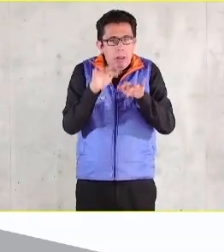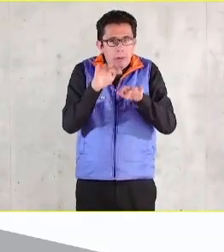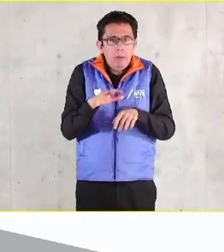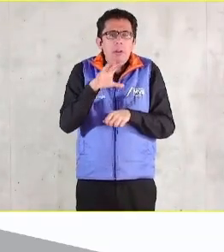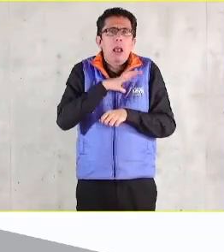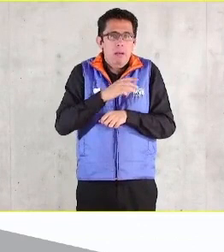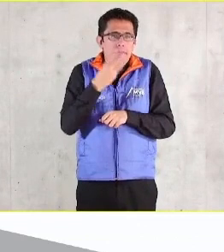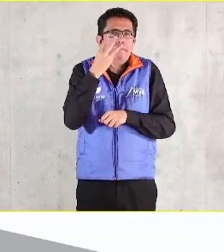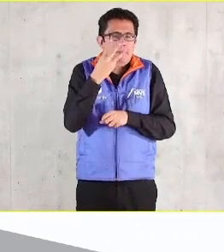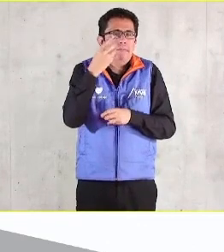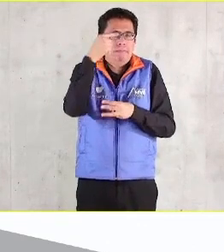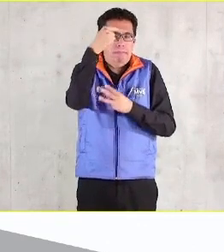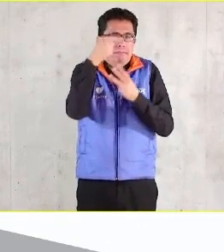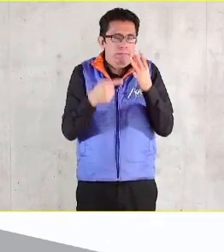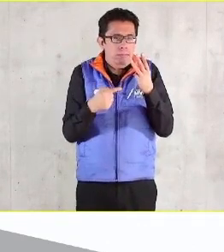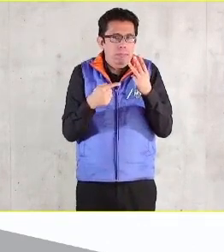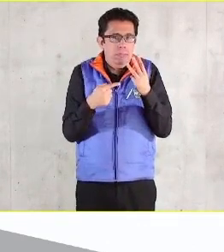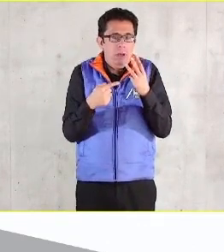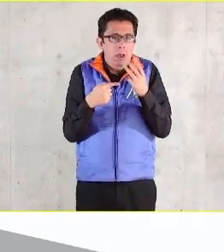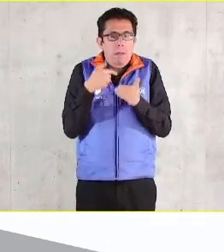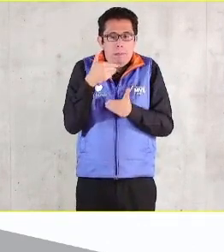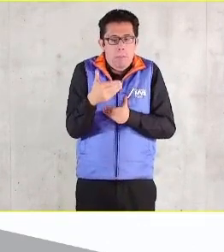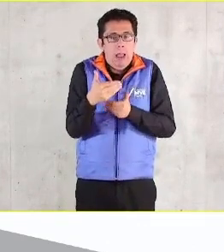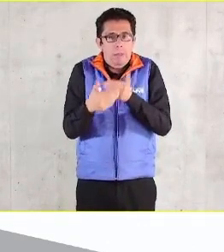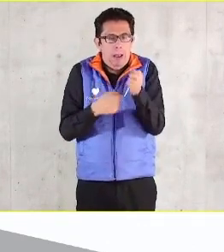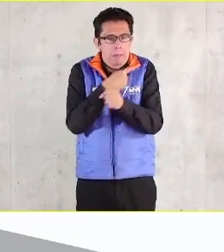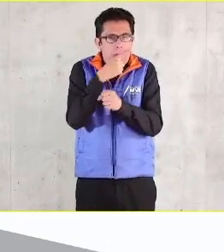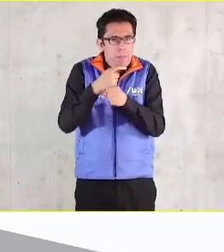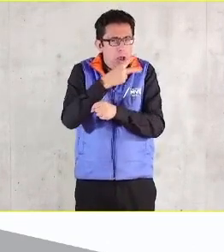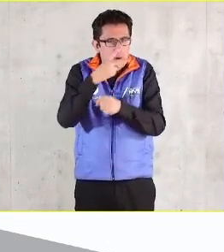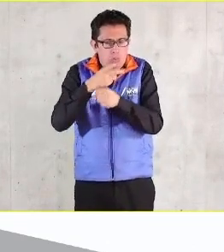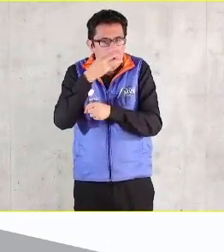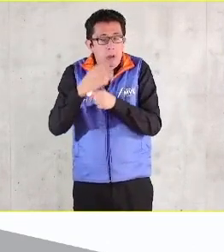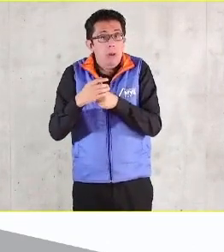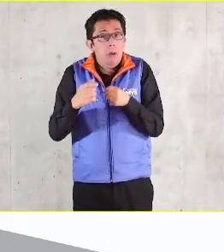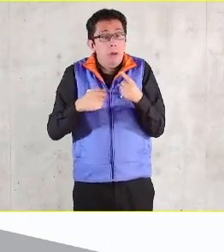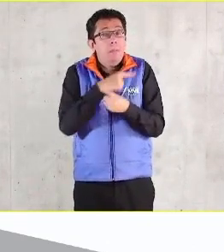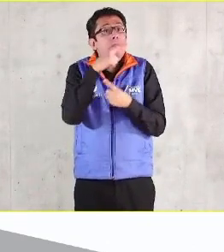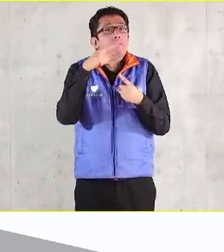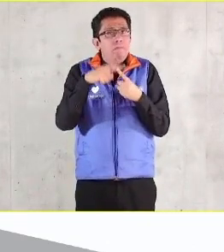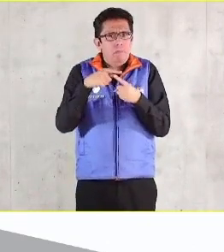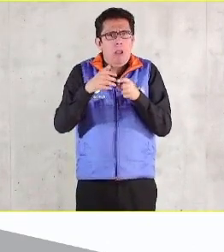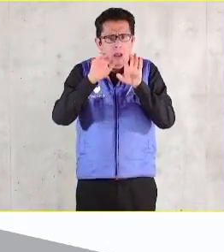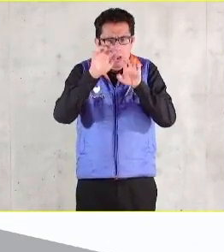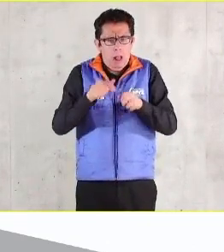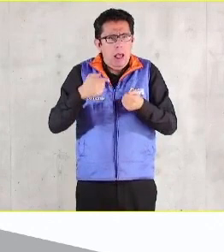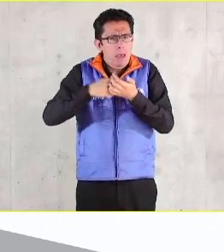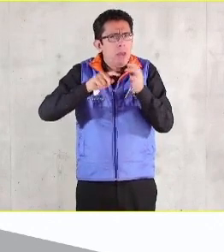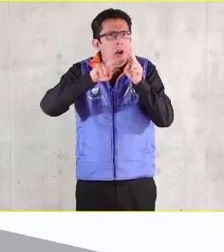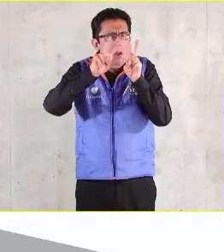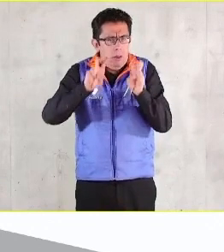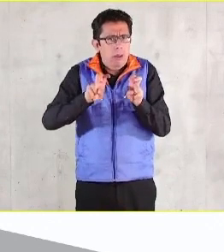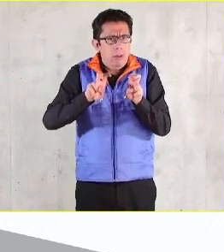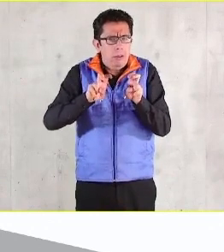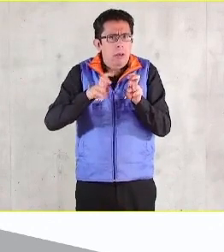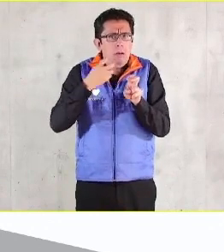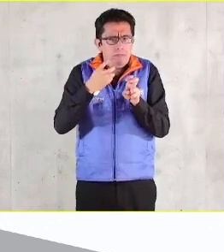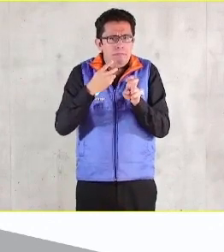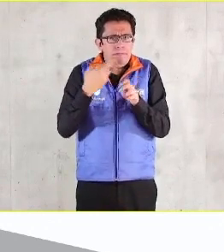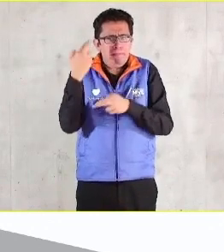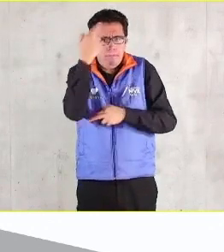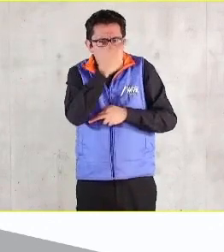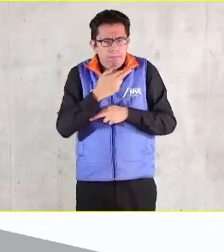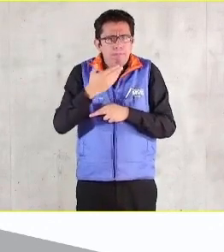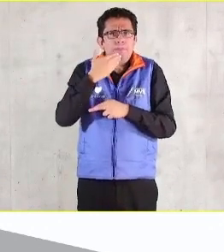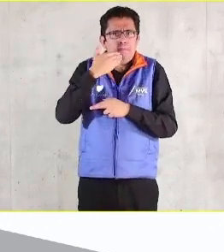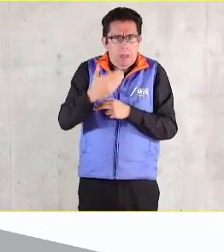con 3 tipos de pasos que seguimos para crearlo. Primero, una validez de contenido, que ya hablamos, o sea, basar el origen del nuevo